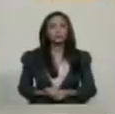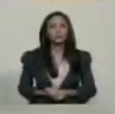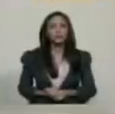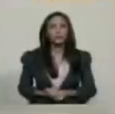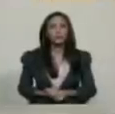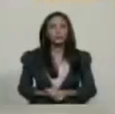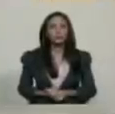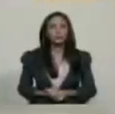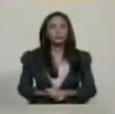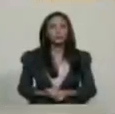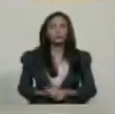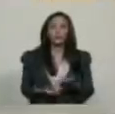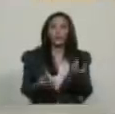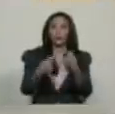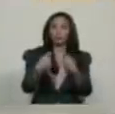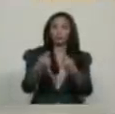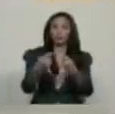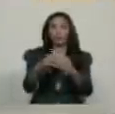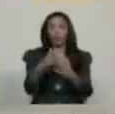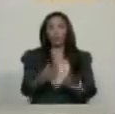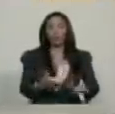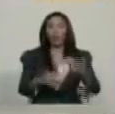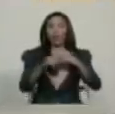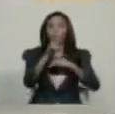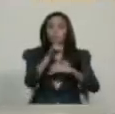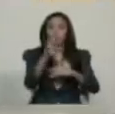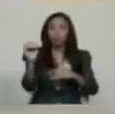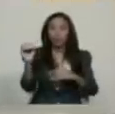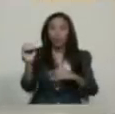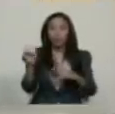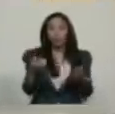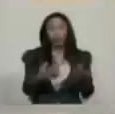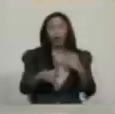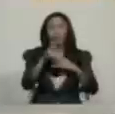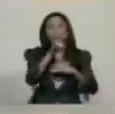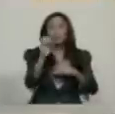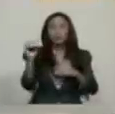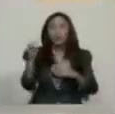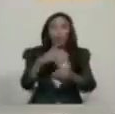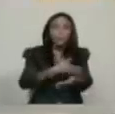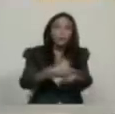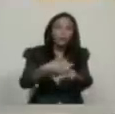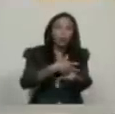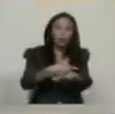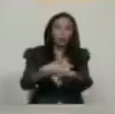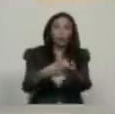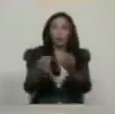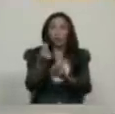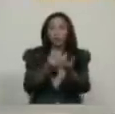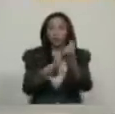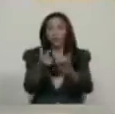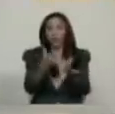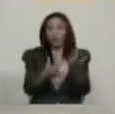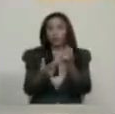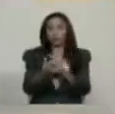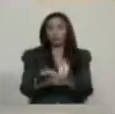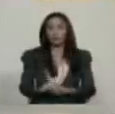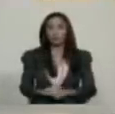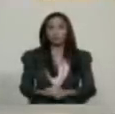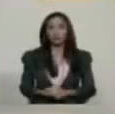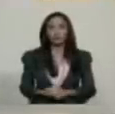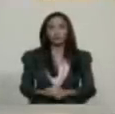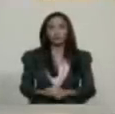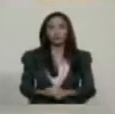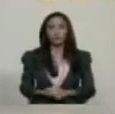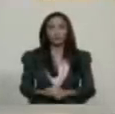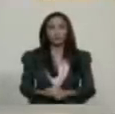Hemos invertido 210 mil millones de bolívares, en bolívares, la inversión fundamental,